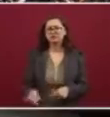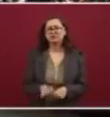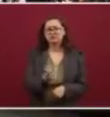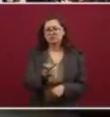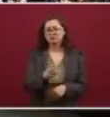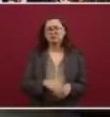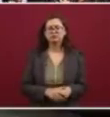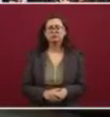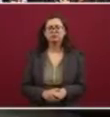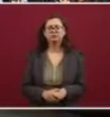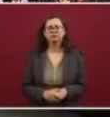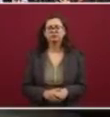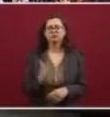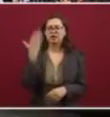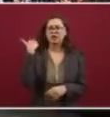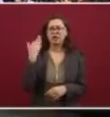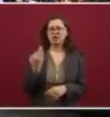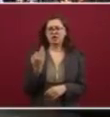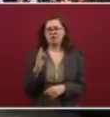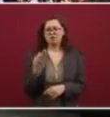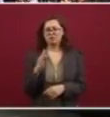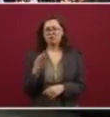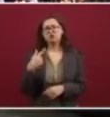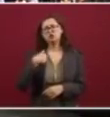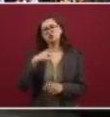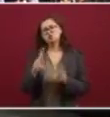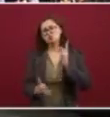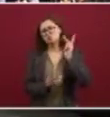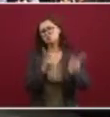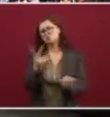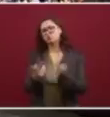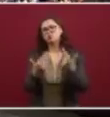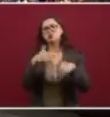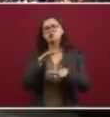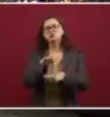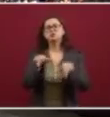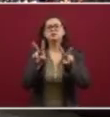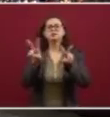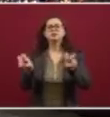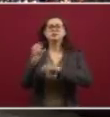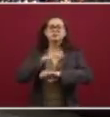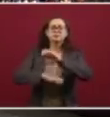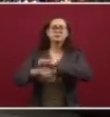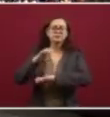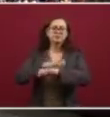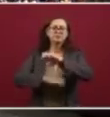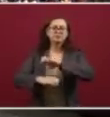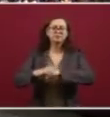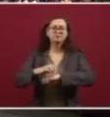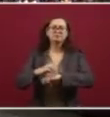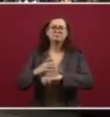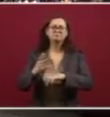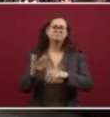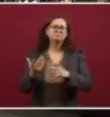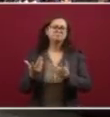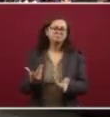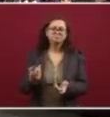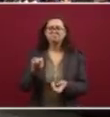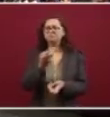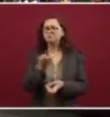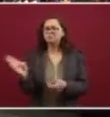en febrero yo le hice unas preguntas en relación al sector empresarial, que muchos de